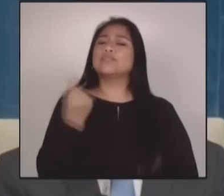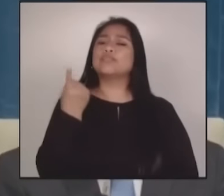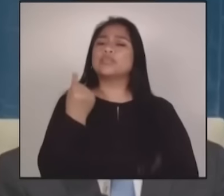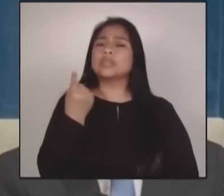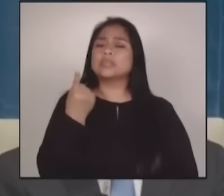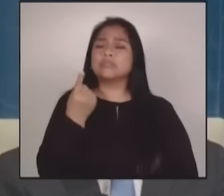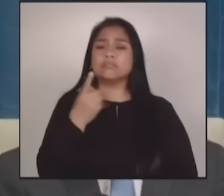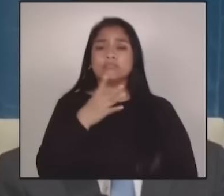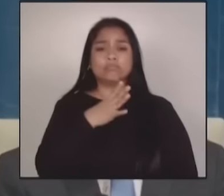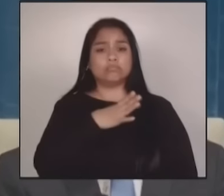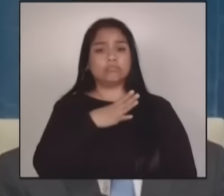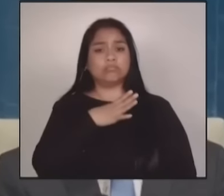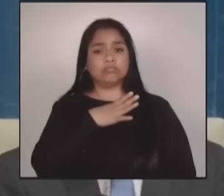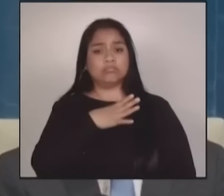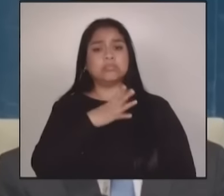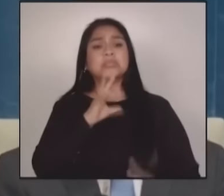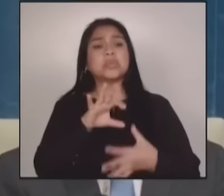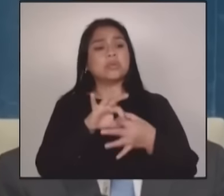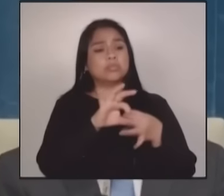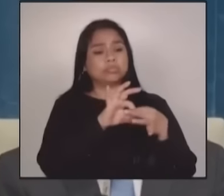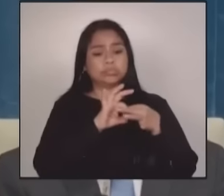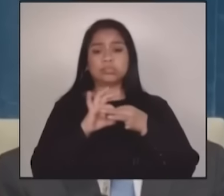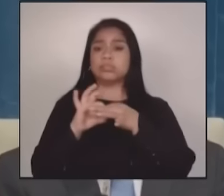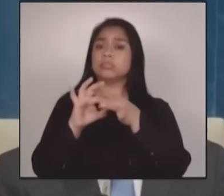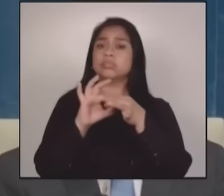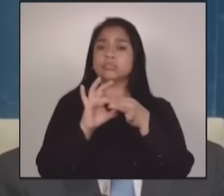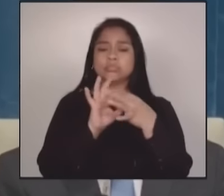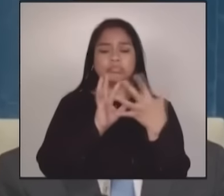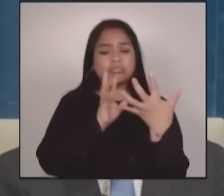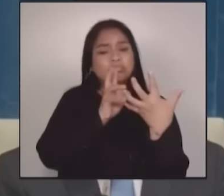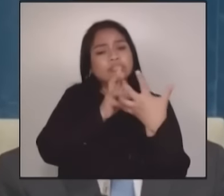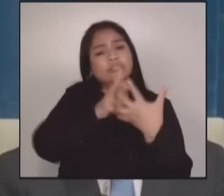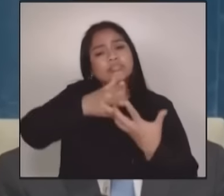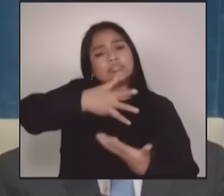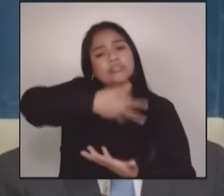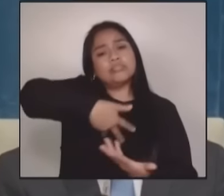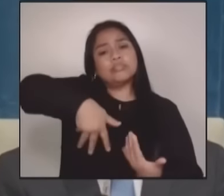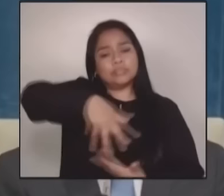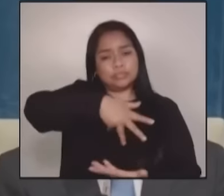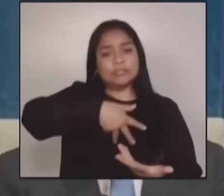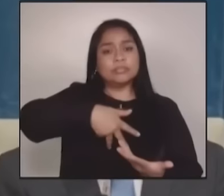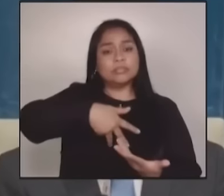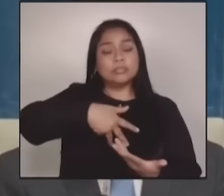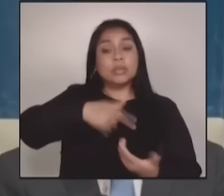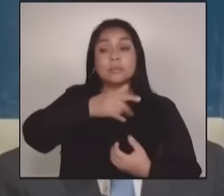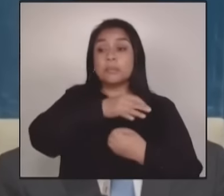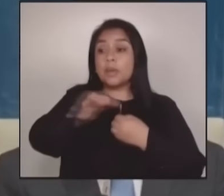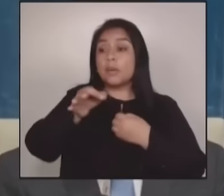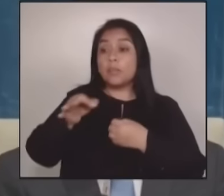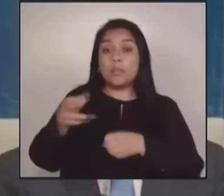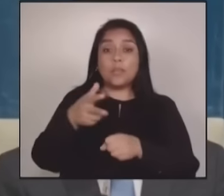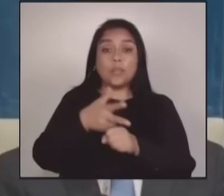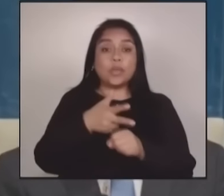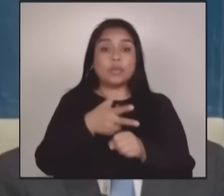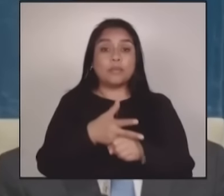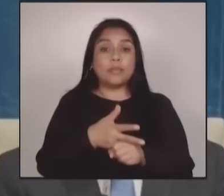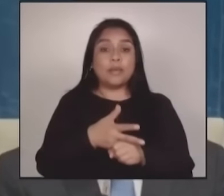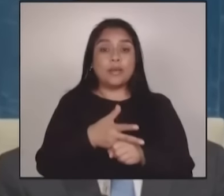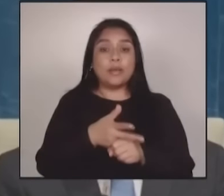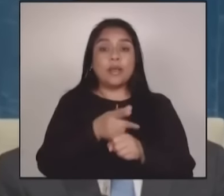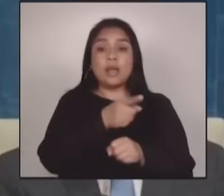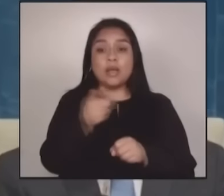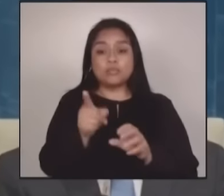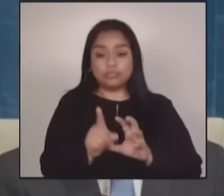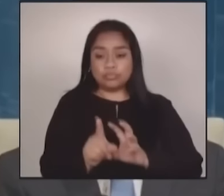cultivar la unidad y la armonía. Al pueblo de Guatemala, a su